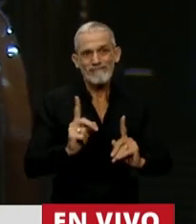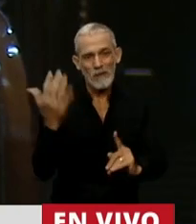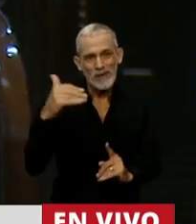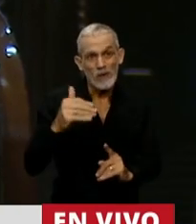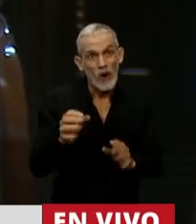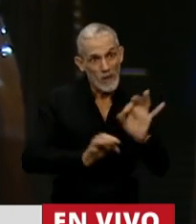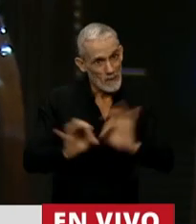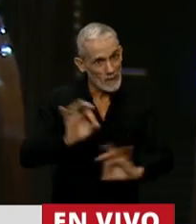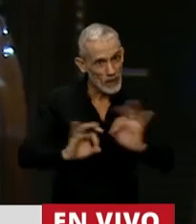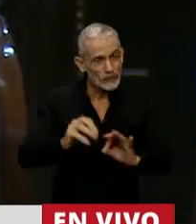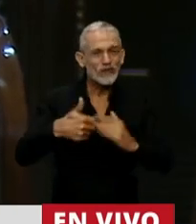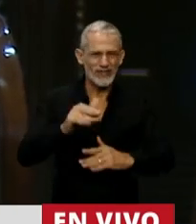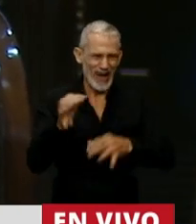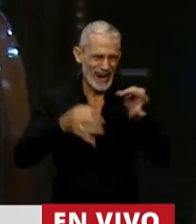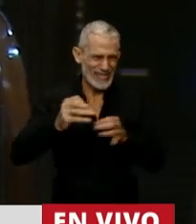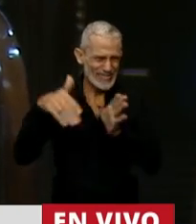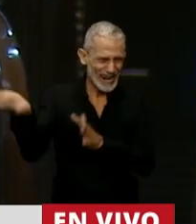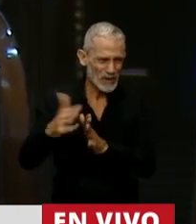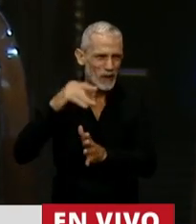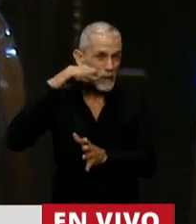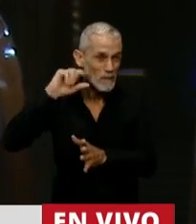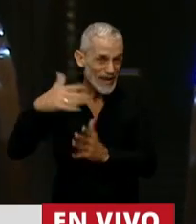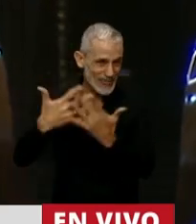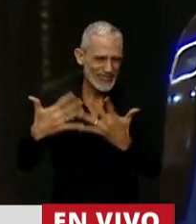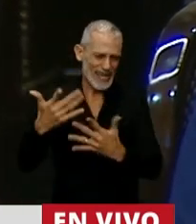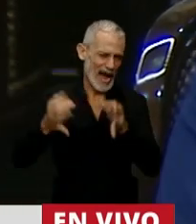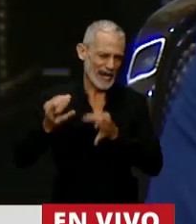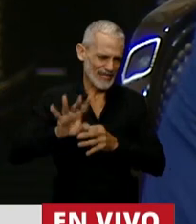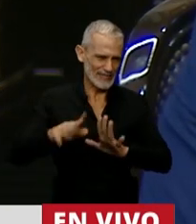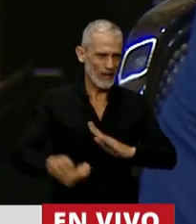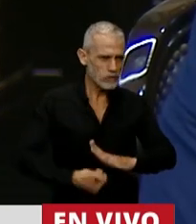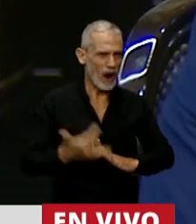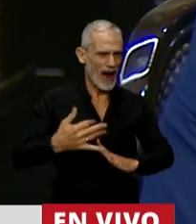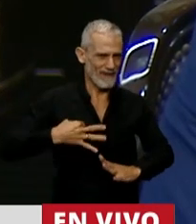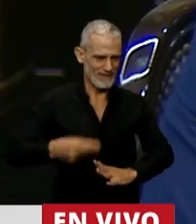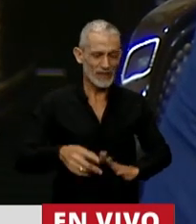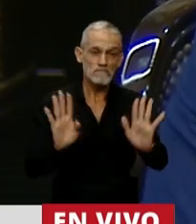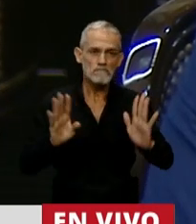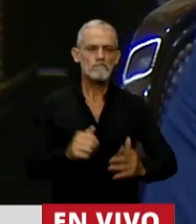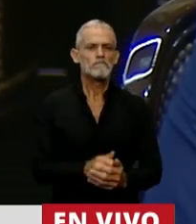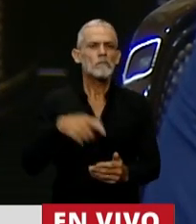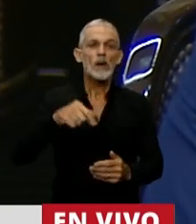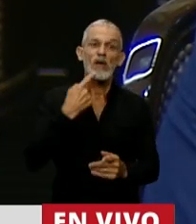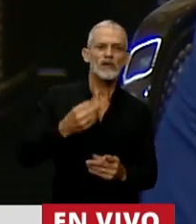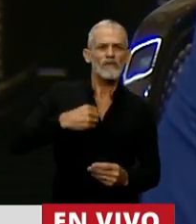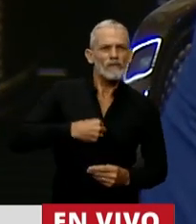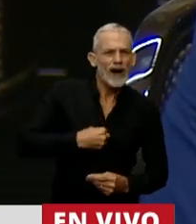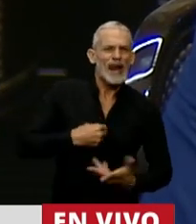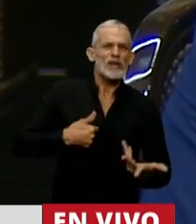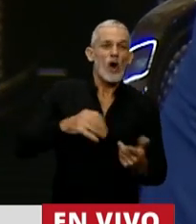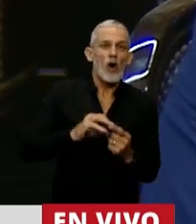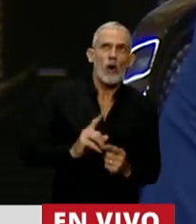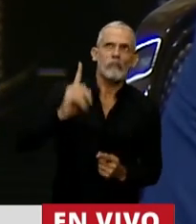del proyecto que se va a analizar después, así lo manifiesta. También se dijo acá que es una cuestión religiosa o